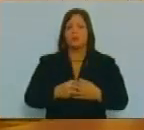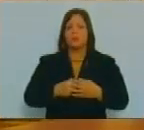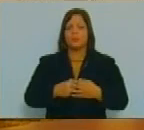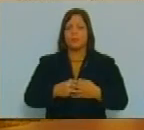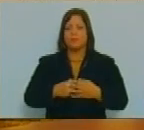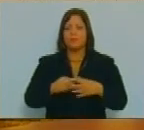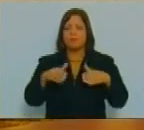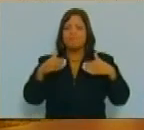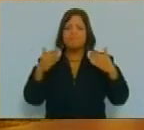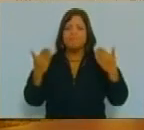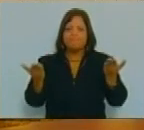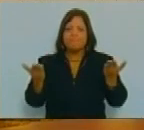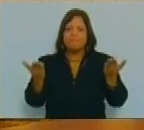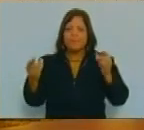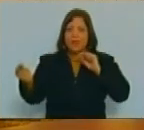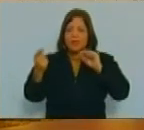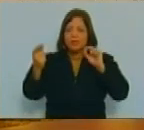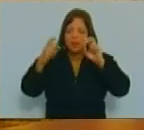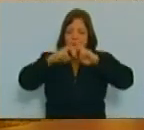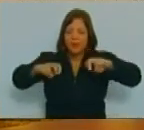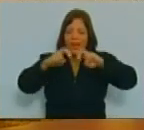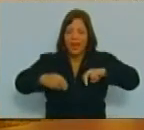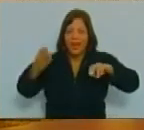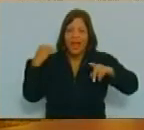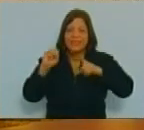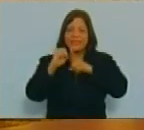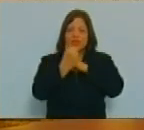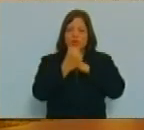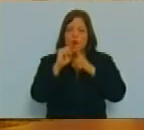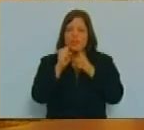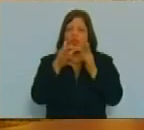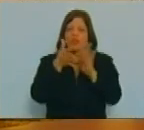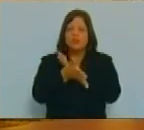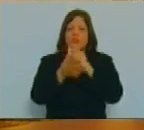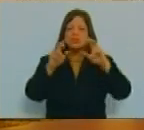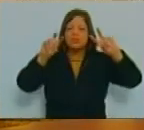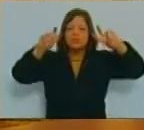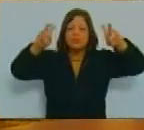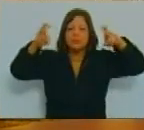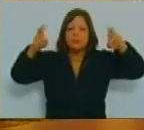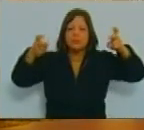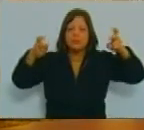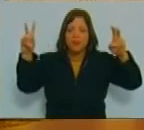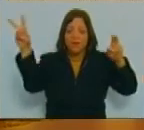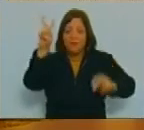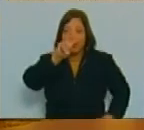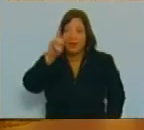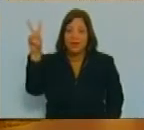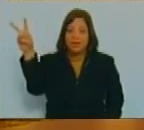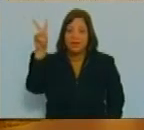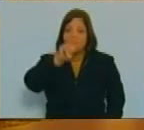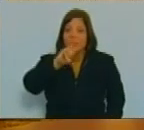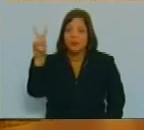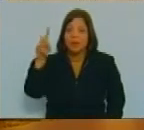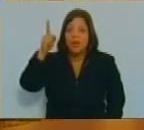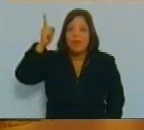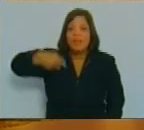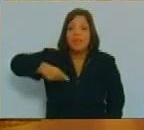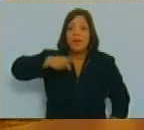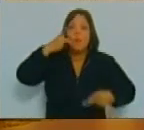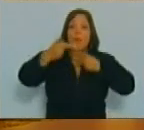la parte del diagnóstico situacional por la cual venezuela debe aplicar su